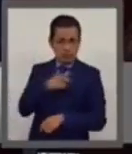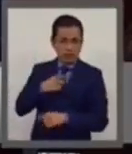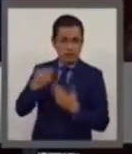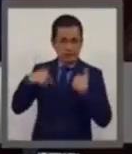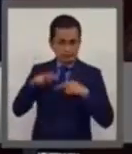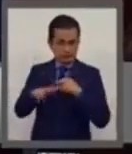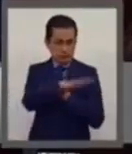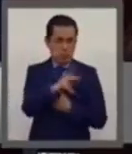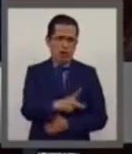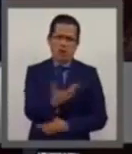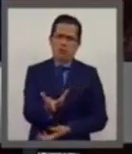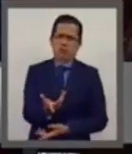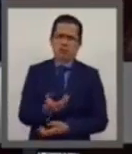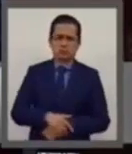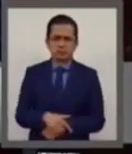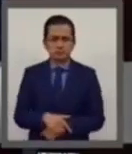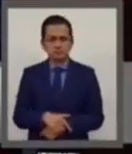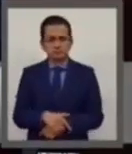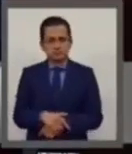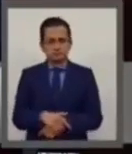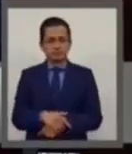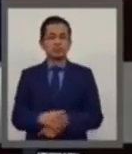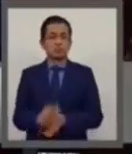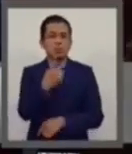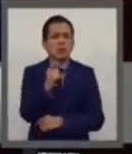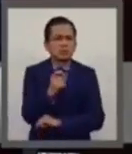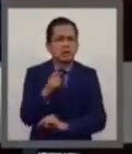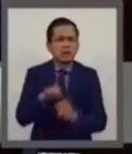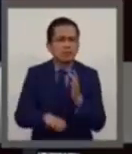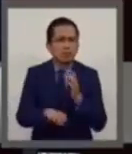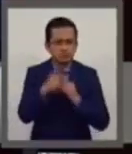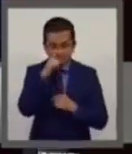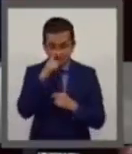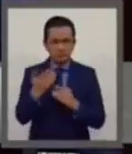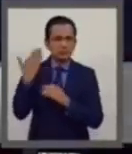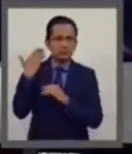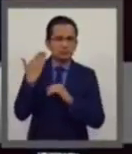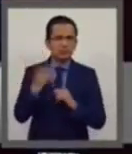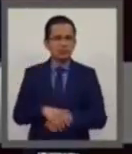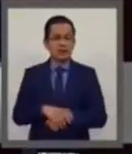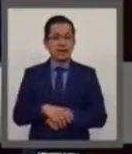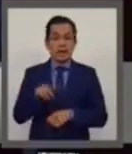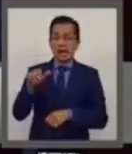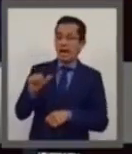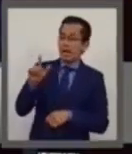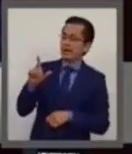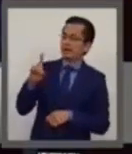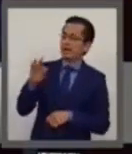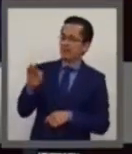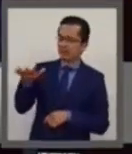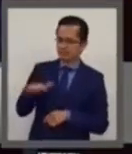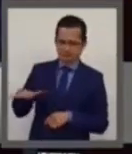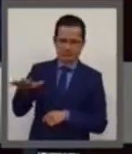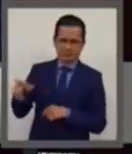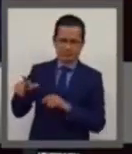El caso paradigmático es el vivido hace unos días donde la Asamblea Legislativa, en